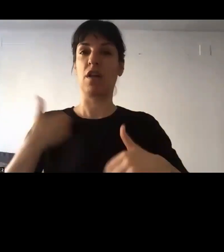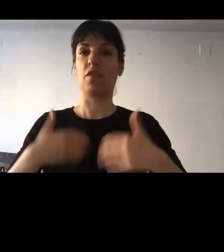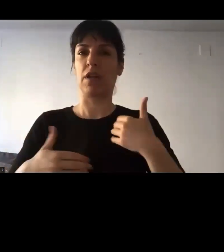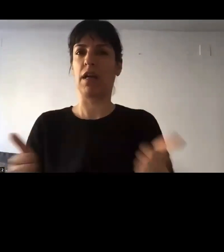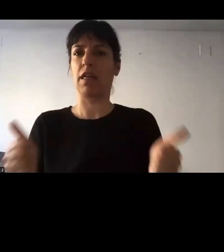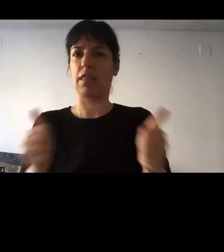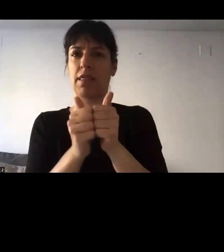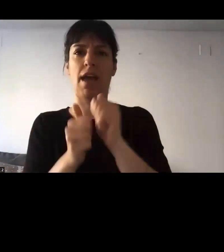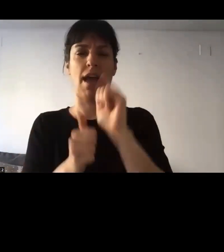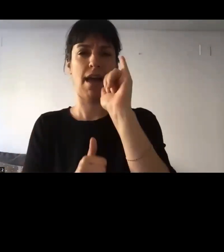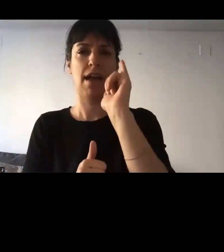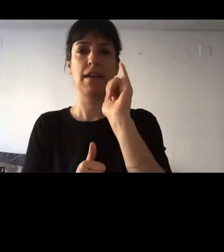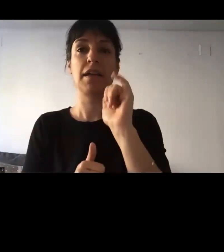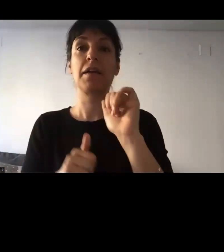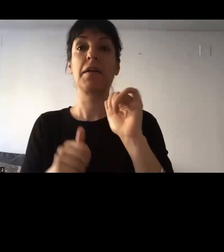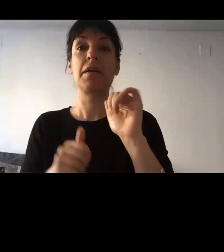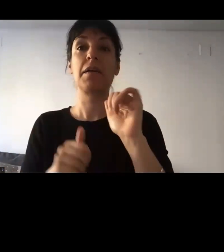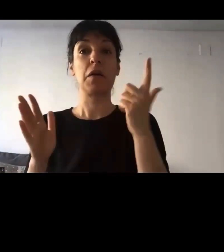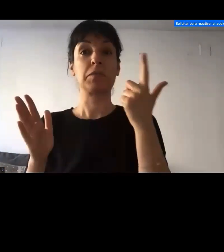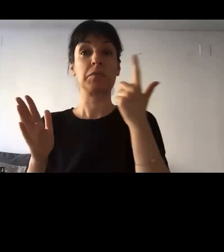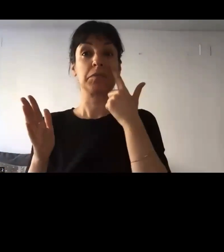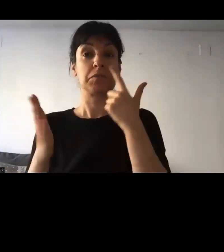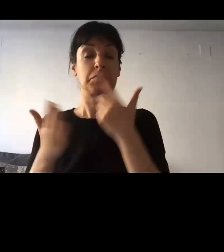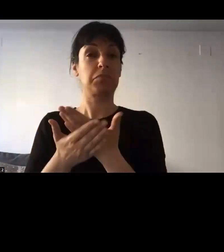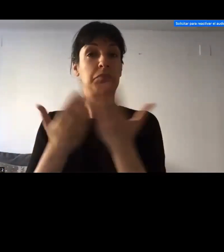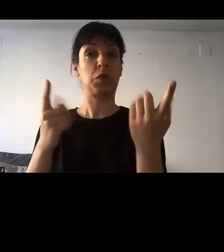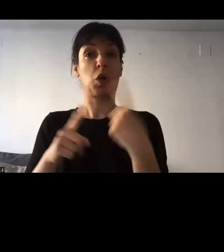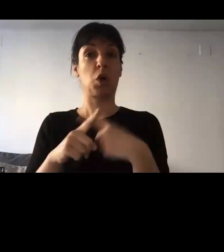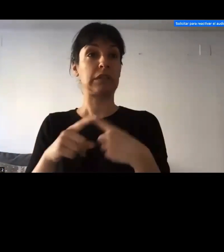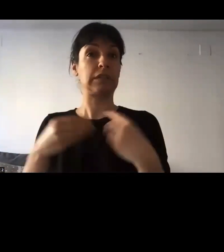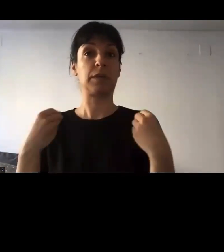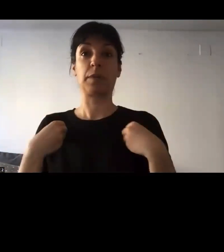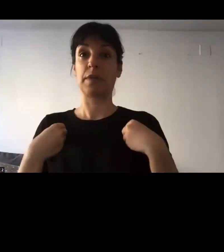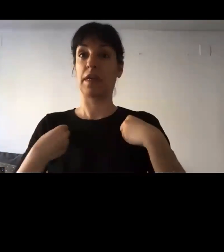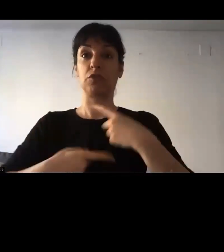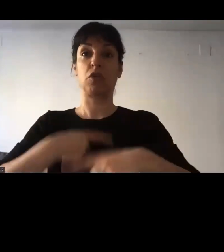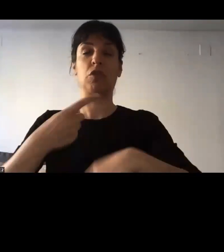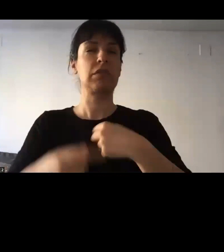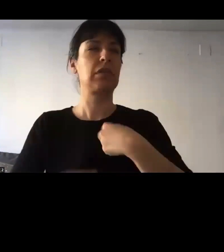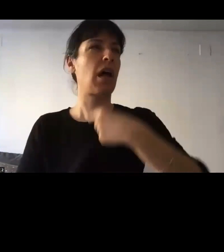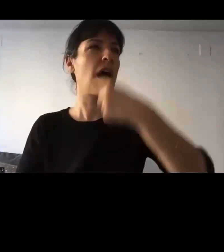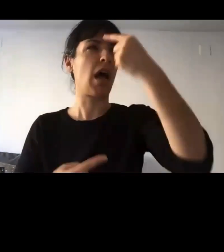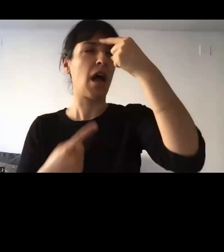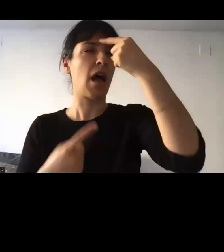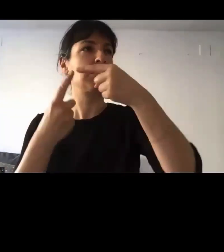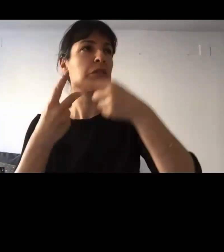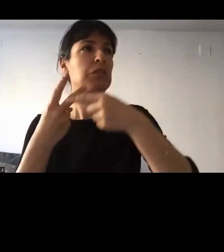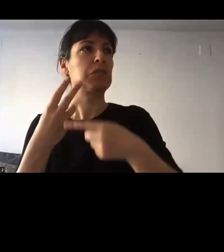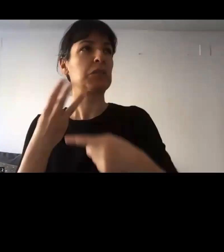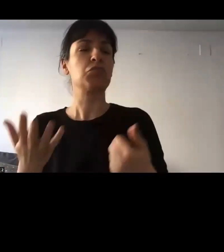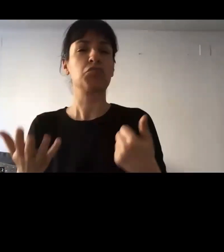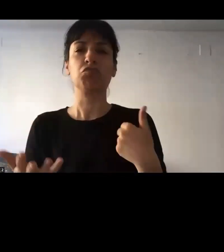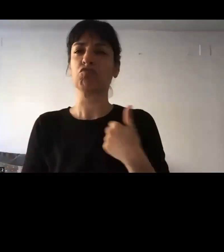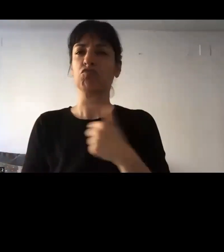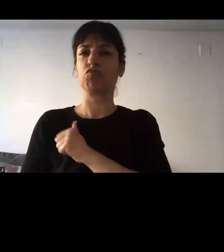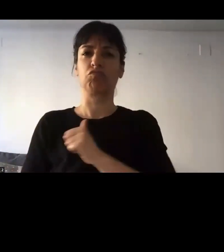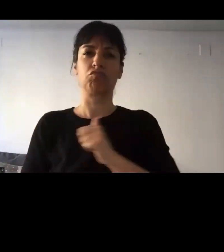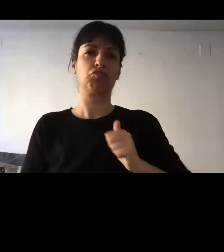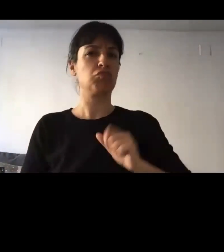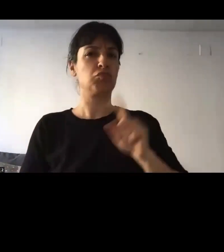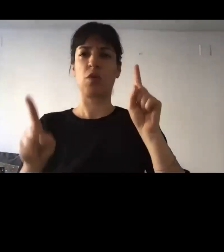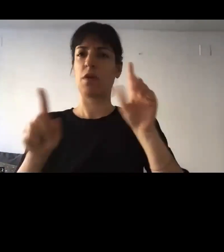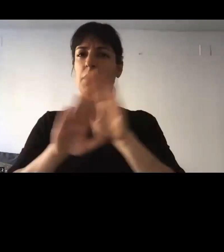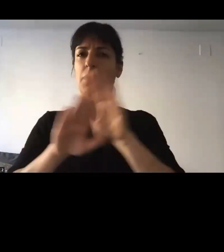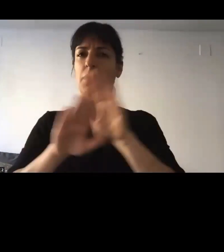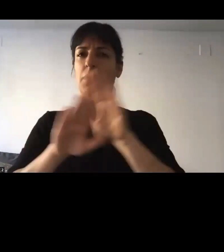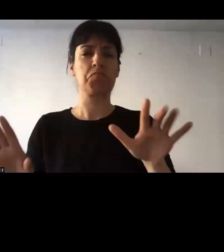en la mayoría del resto de acciones o de tareas de la vida diaria que os puedan venir a la mente, las puedo hacer sin ningún tipo de problema y